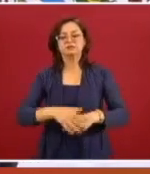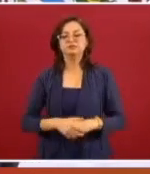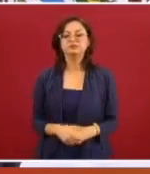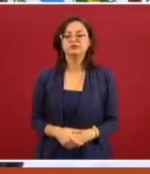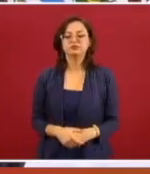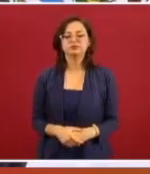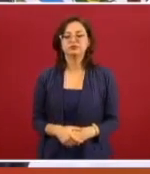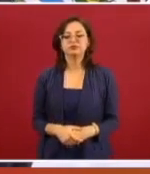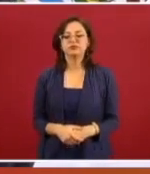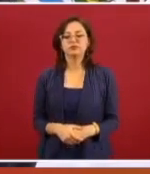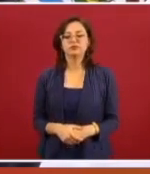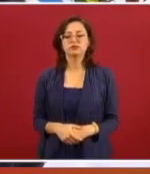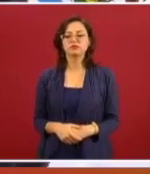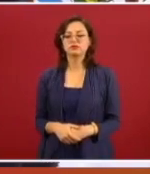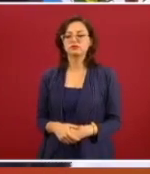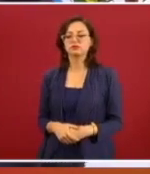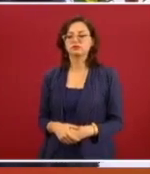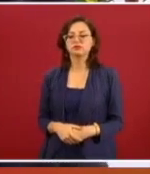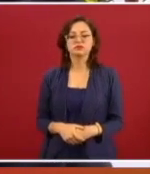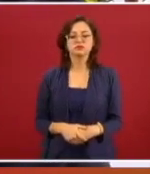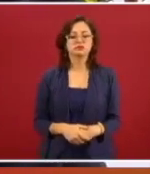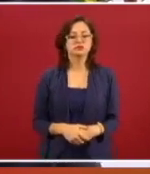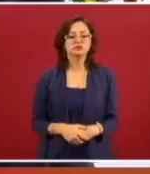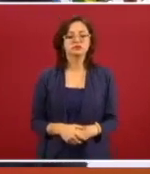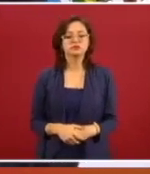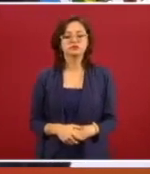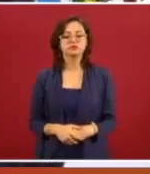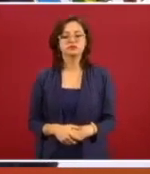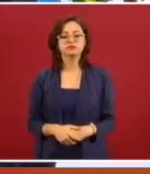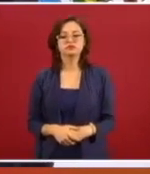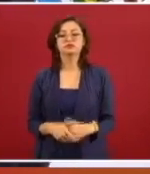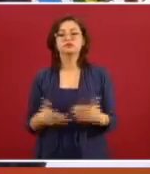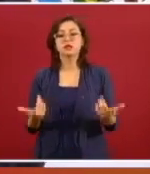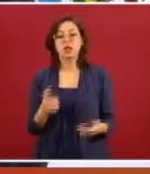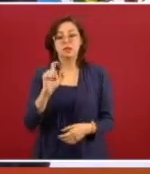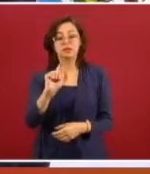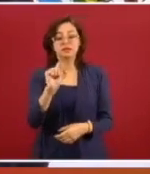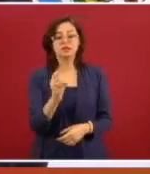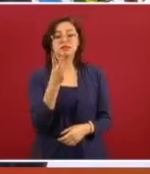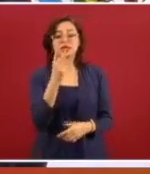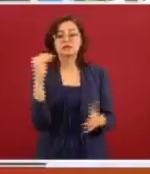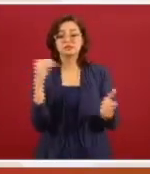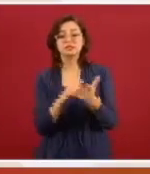el presupuesto para el mantenimiento de 23,000 escuelas